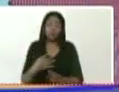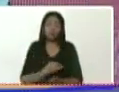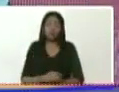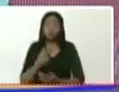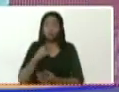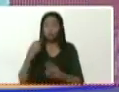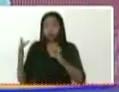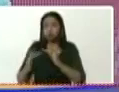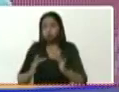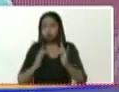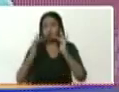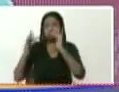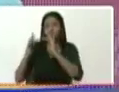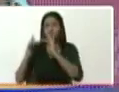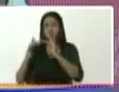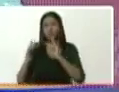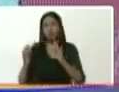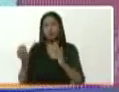contactos,